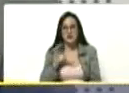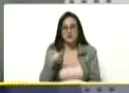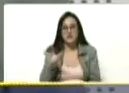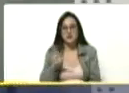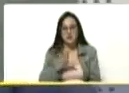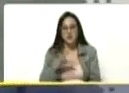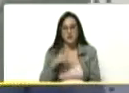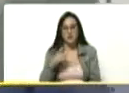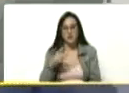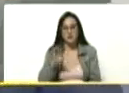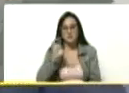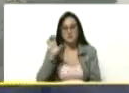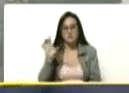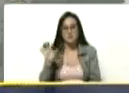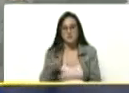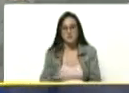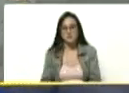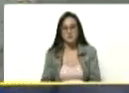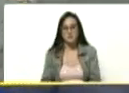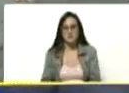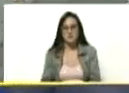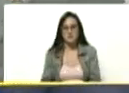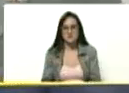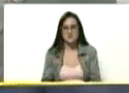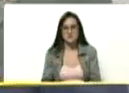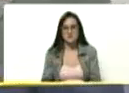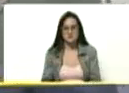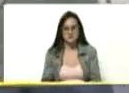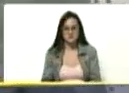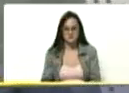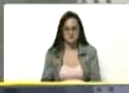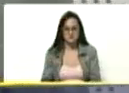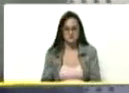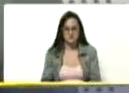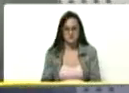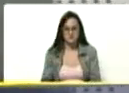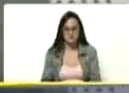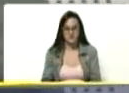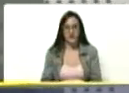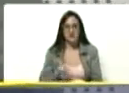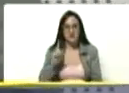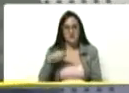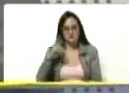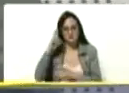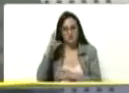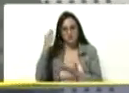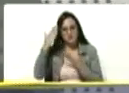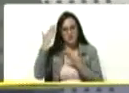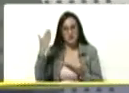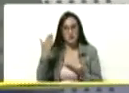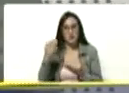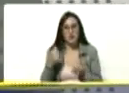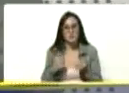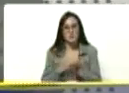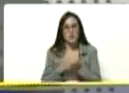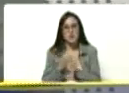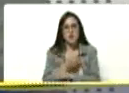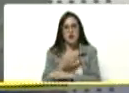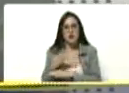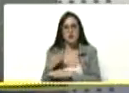insulares. I also acknowledge ALBA's también solidarity and support. Reconozco y saludo el apoyo del